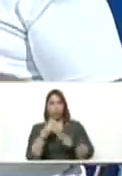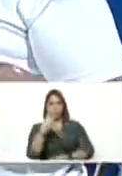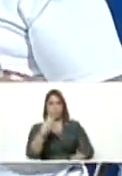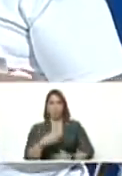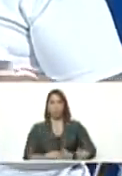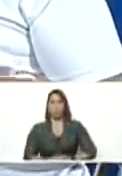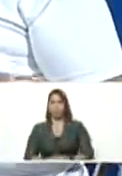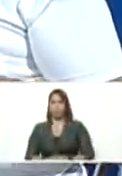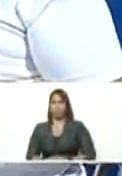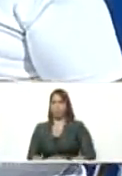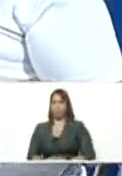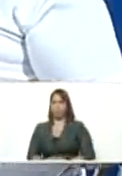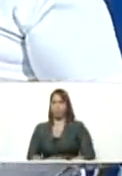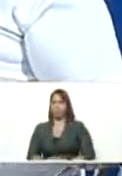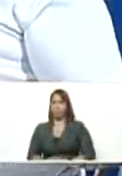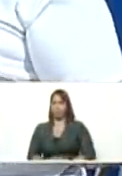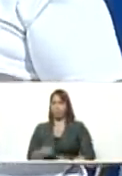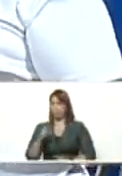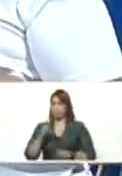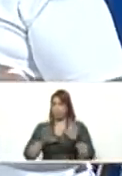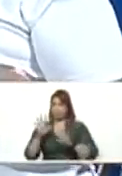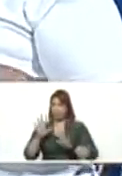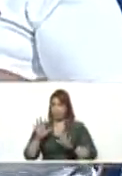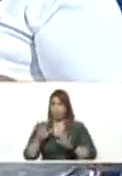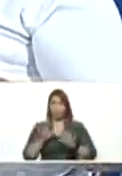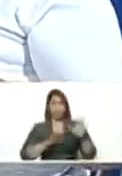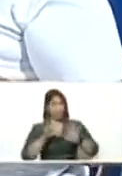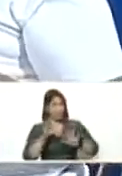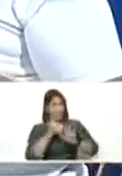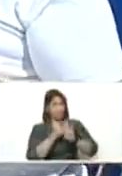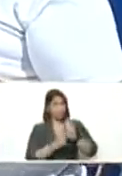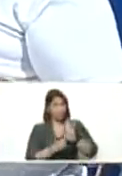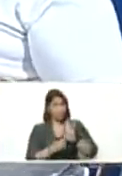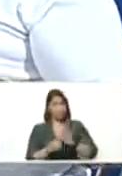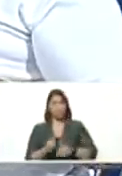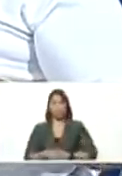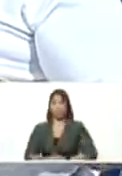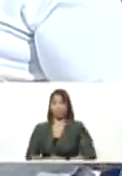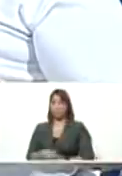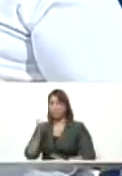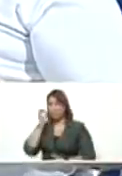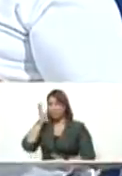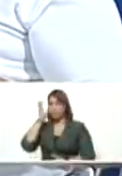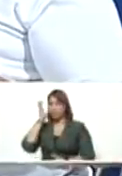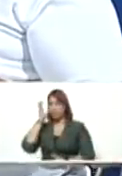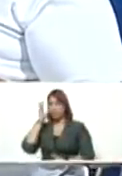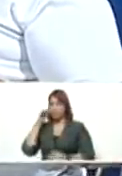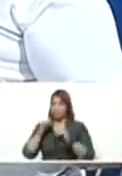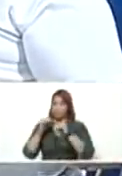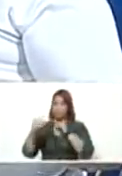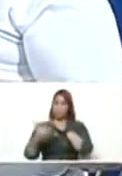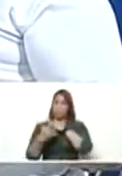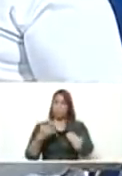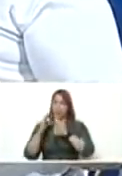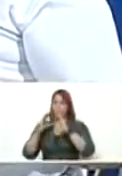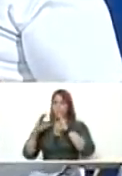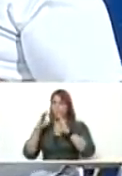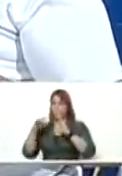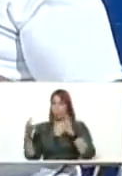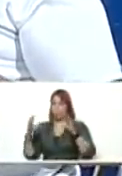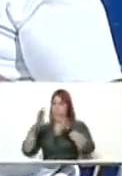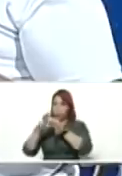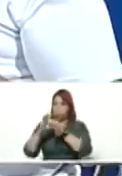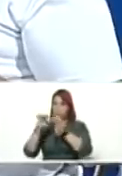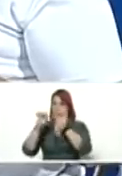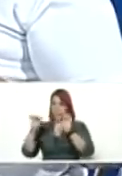presidente. Ah, ok. Okay. No 15. No, me quedan 15 punticos, presidente. Ajá. Crear una plataforma tecnológica comunicacional asociada al